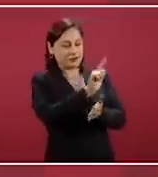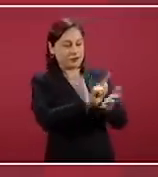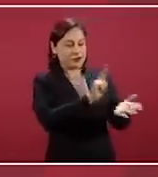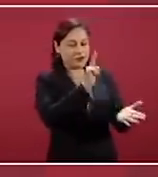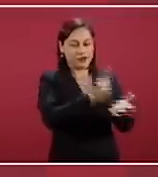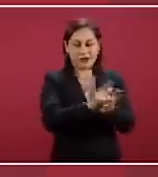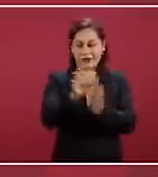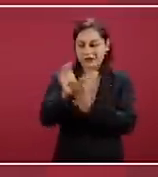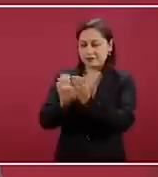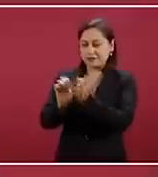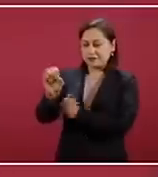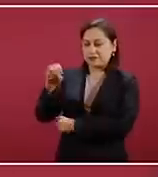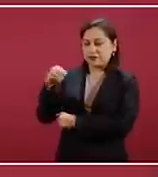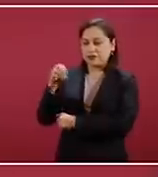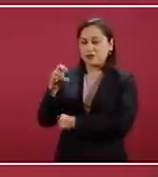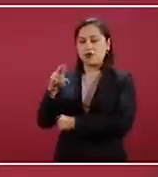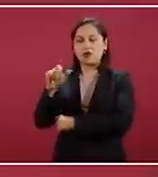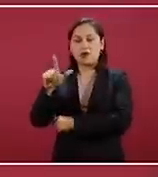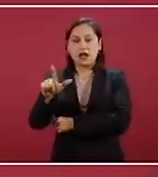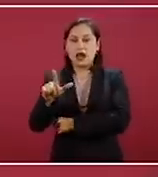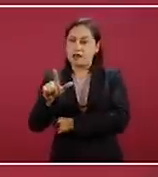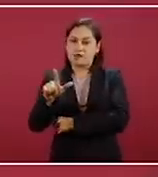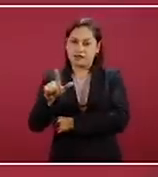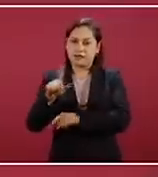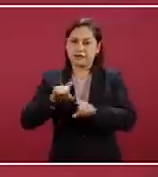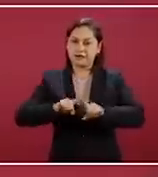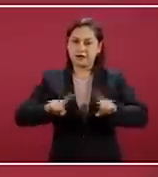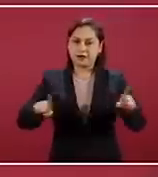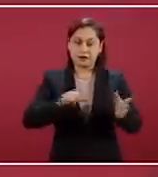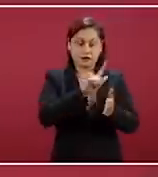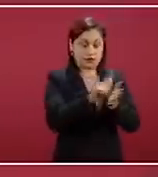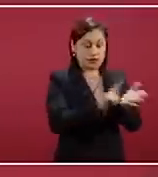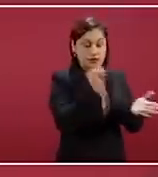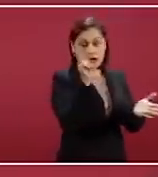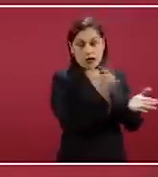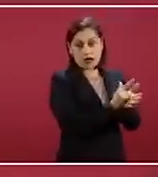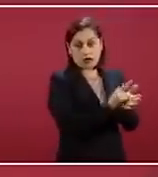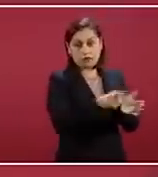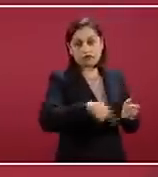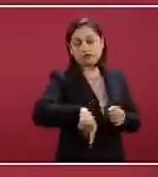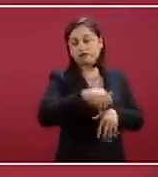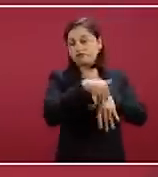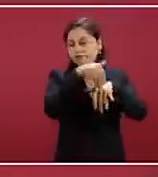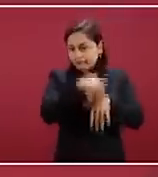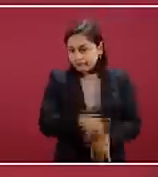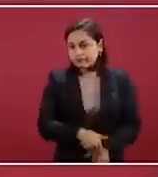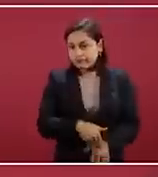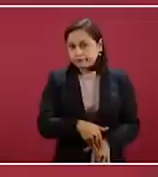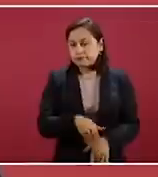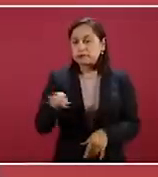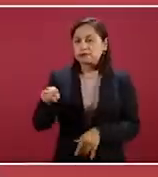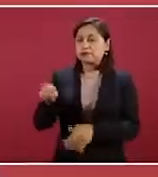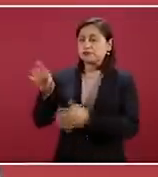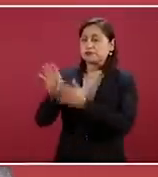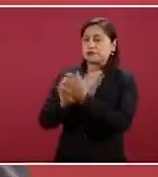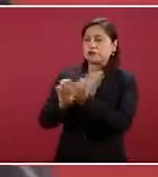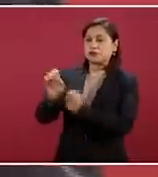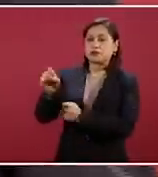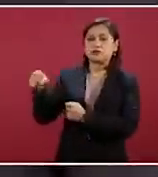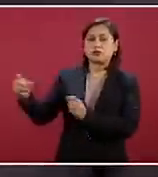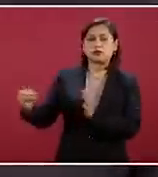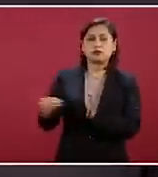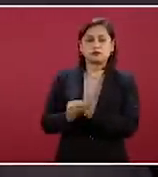es que nos pongamos de acuerdo sobre cuáles son los preceptos